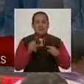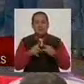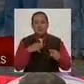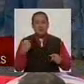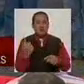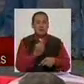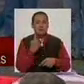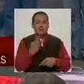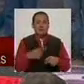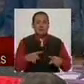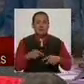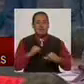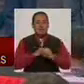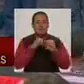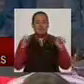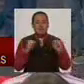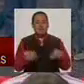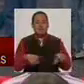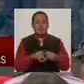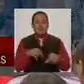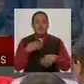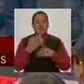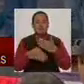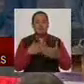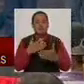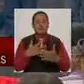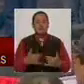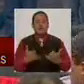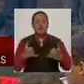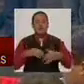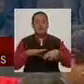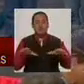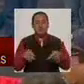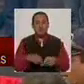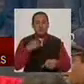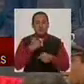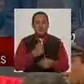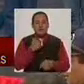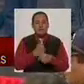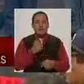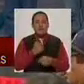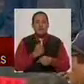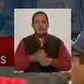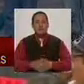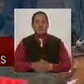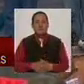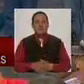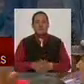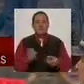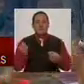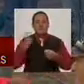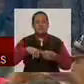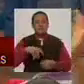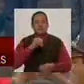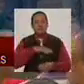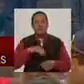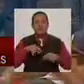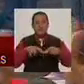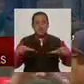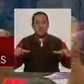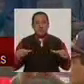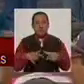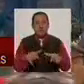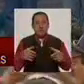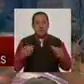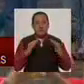general. Desde tempranas horas viene desarrollándose esta acción cívico de inclusión social en este lugar, en el